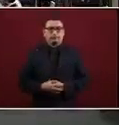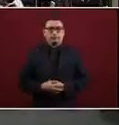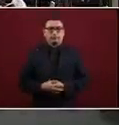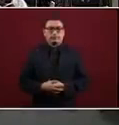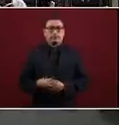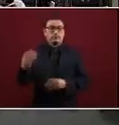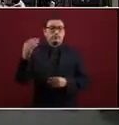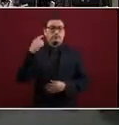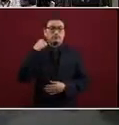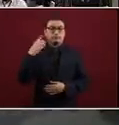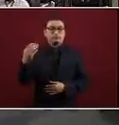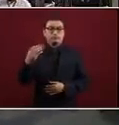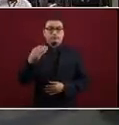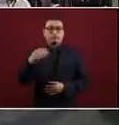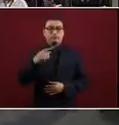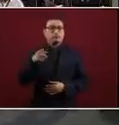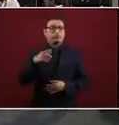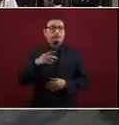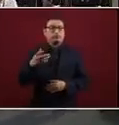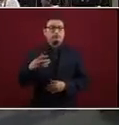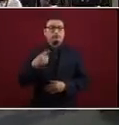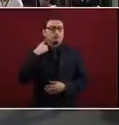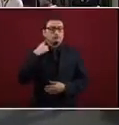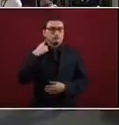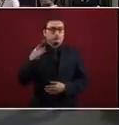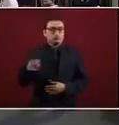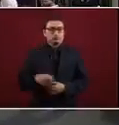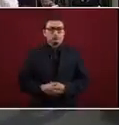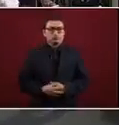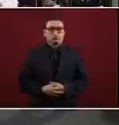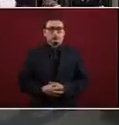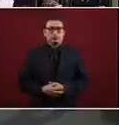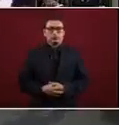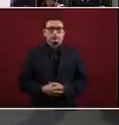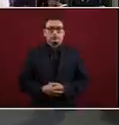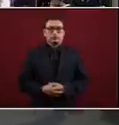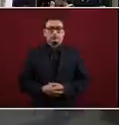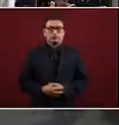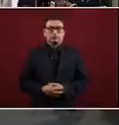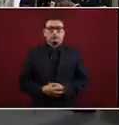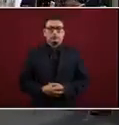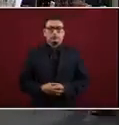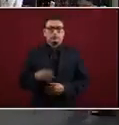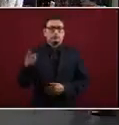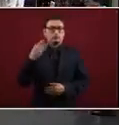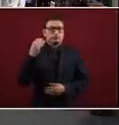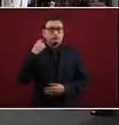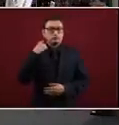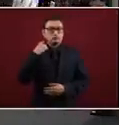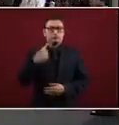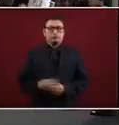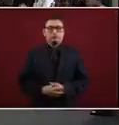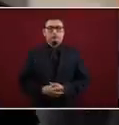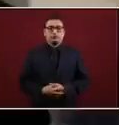Sí. Y me llegó por redes sociales y los narcotraficantes estaban pasando esto. Esto era la información falsa que se estaba